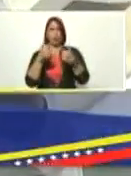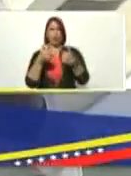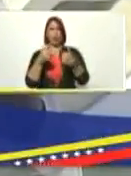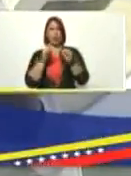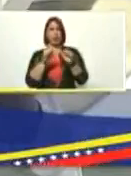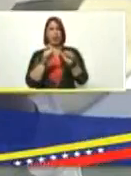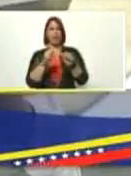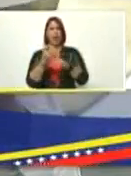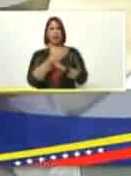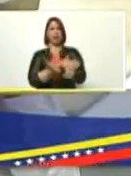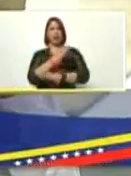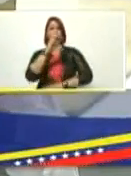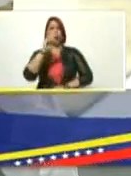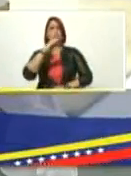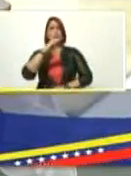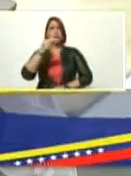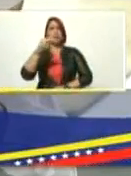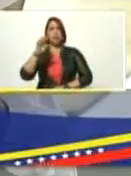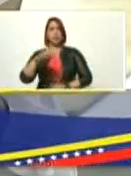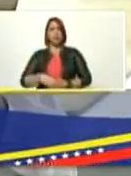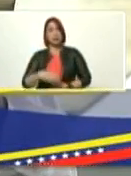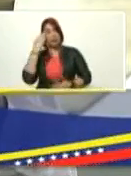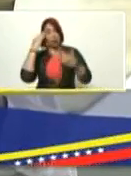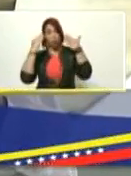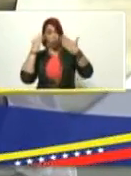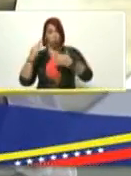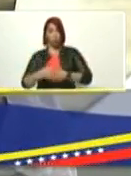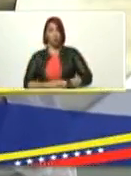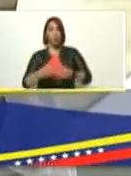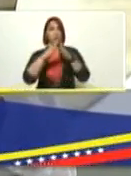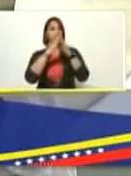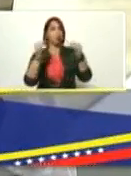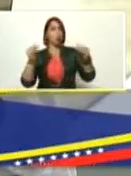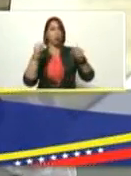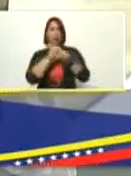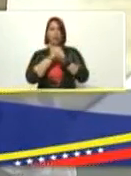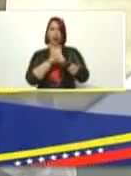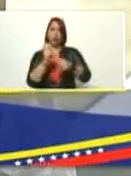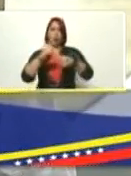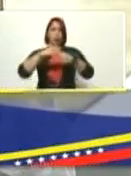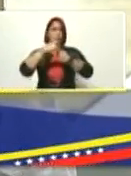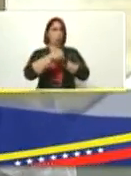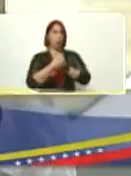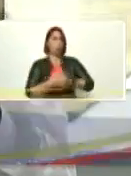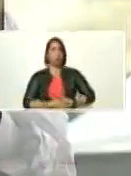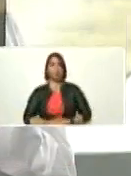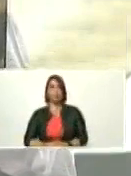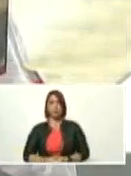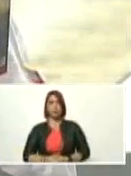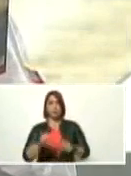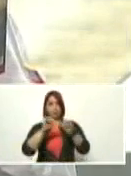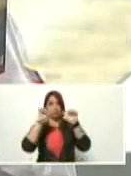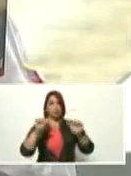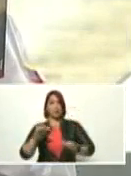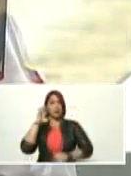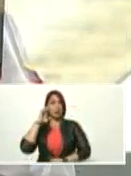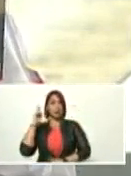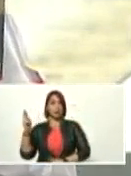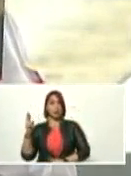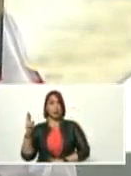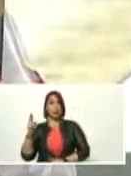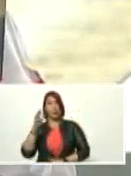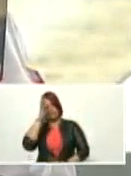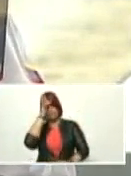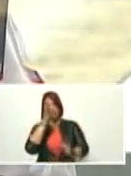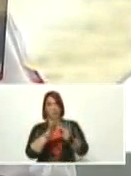en coche, no sé si todavía queda en coche. Mi saludo a todos los trabajadores y trabajadoras del sistema de Radio Fe y